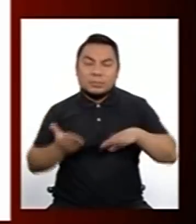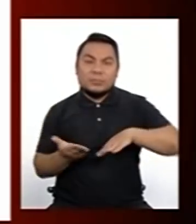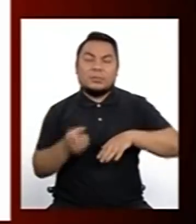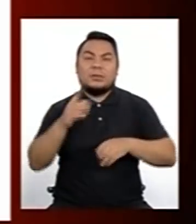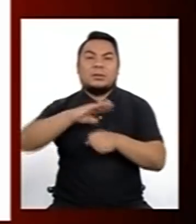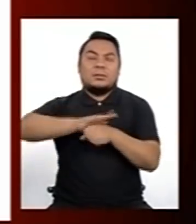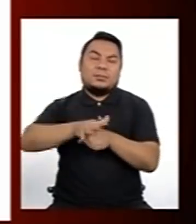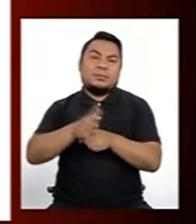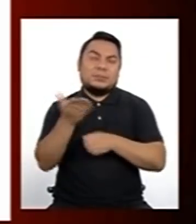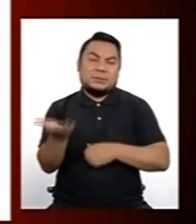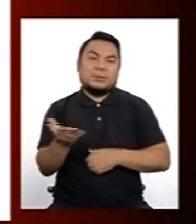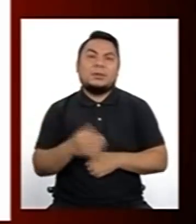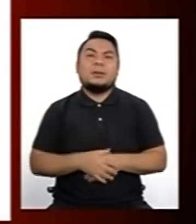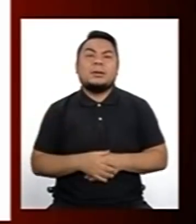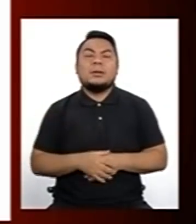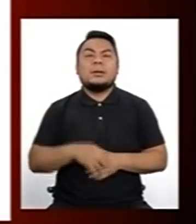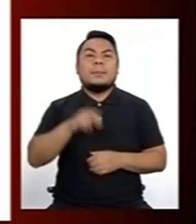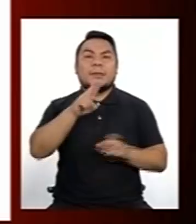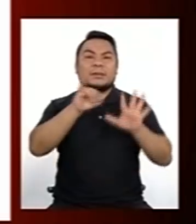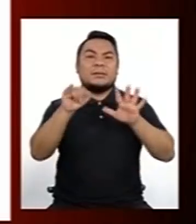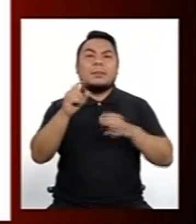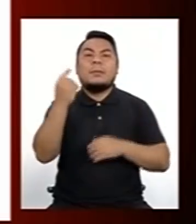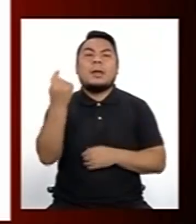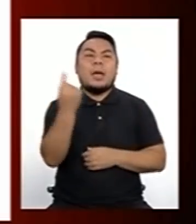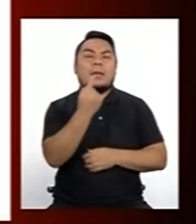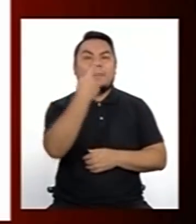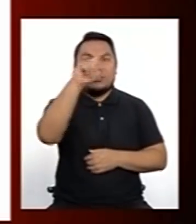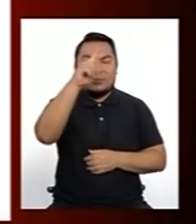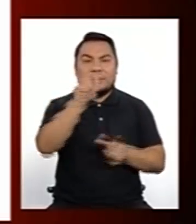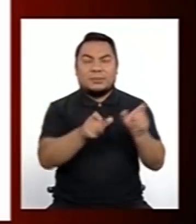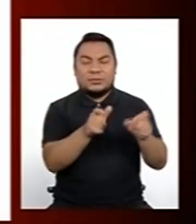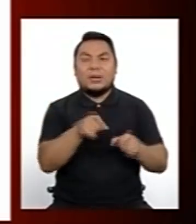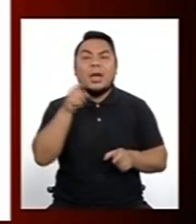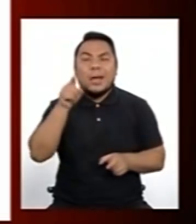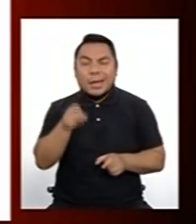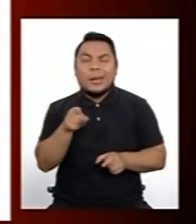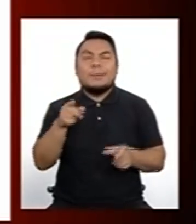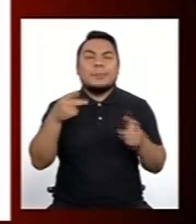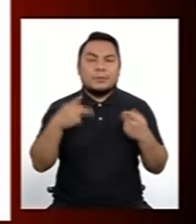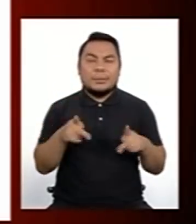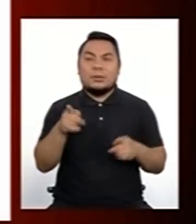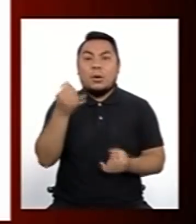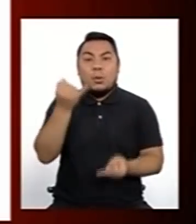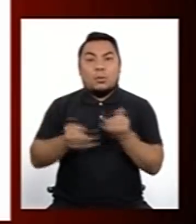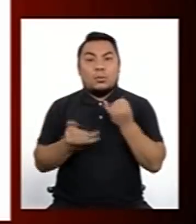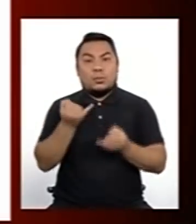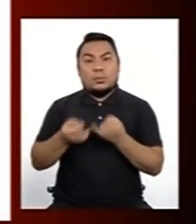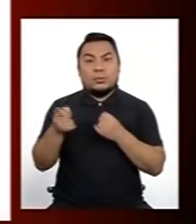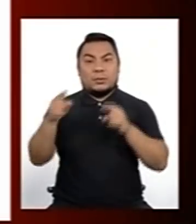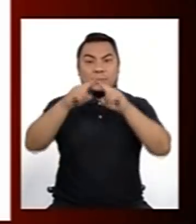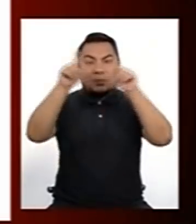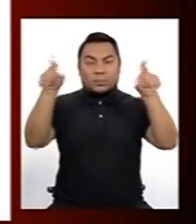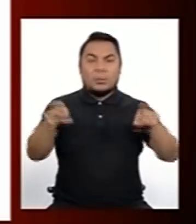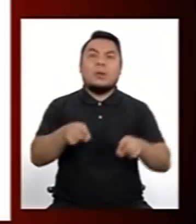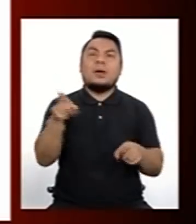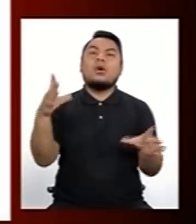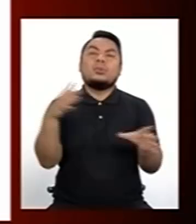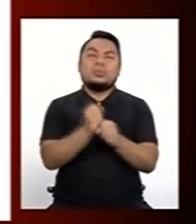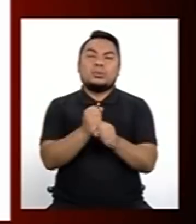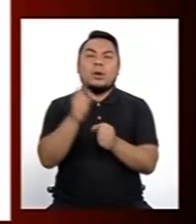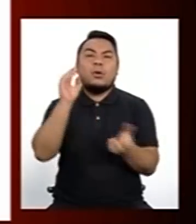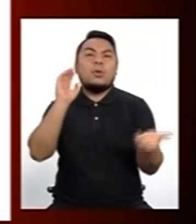por COVID, 26 por millón de habitantes. Lo que nos permite un último cuadro para